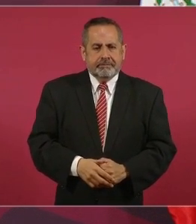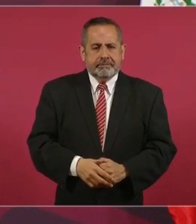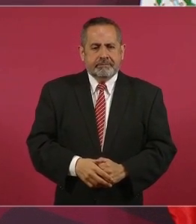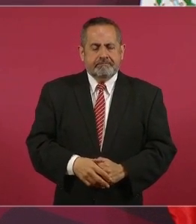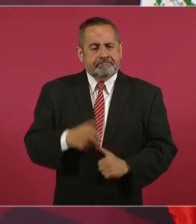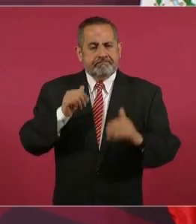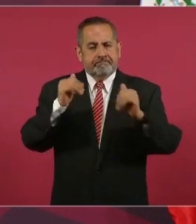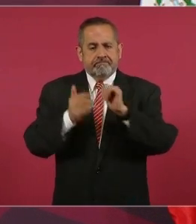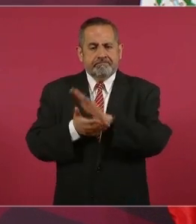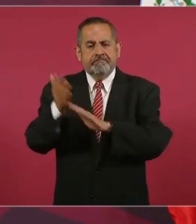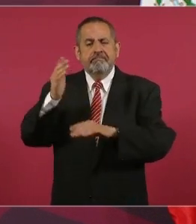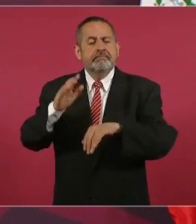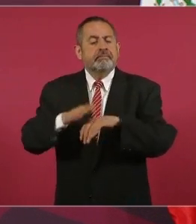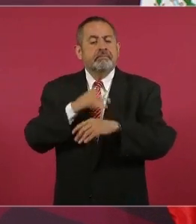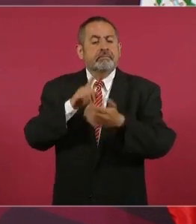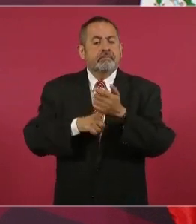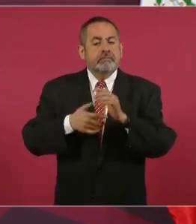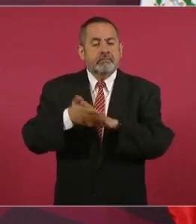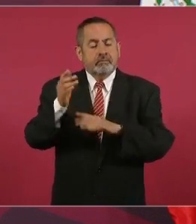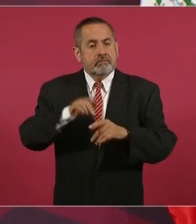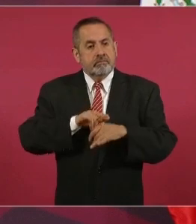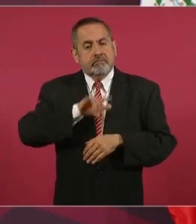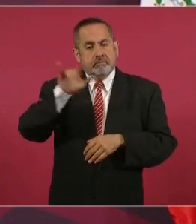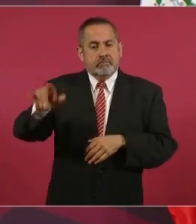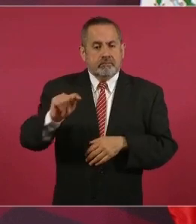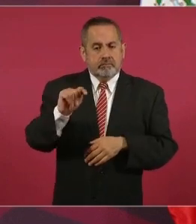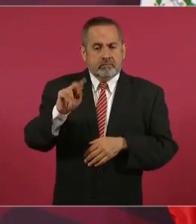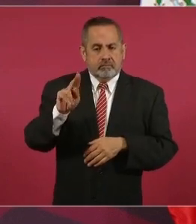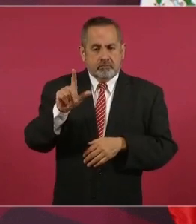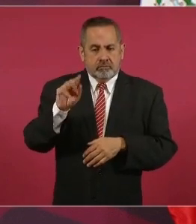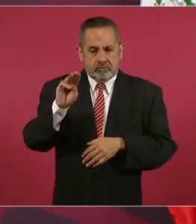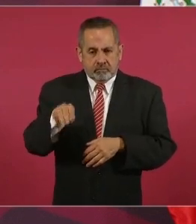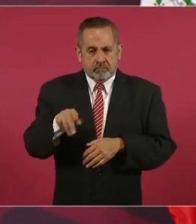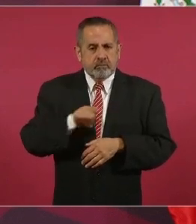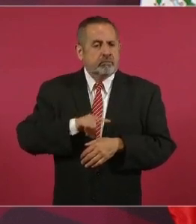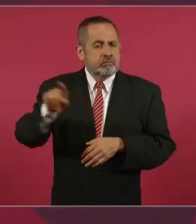Ya nos vamos porque vamos a Tulum